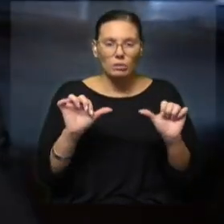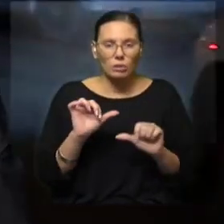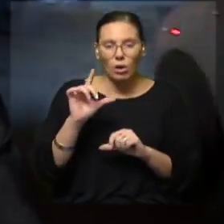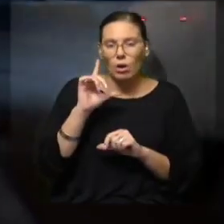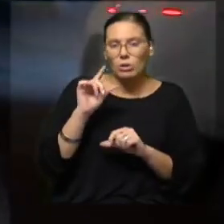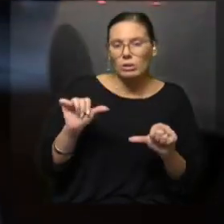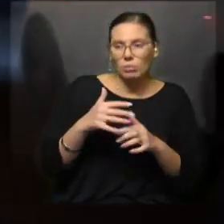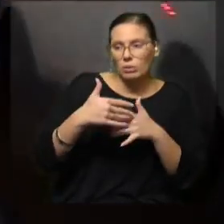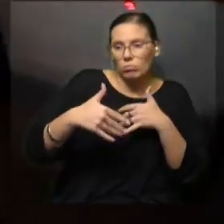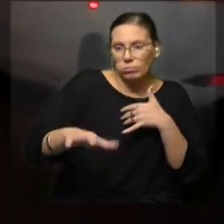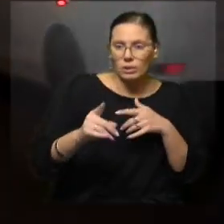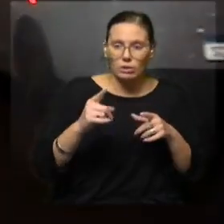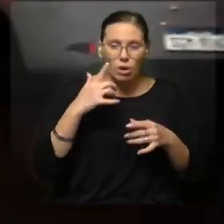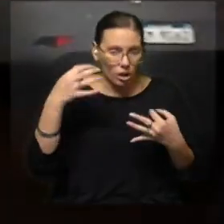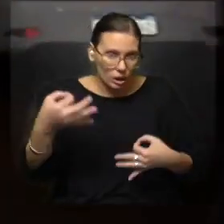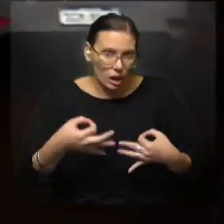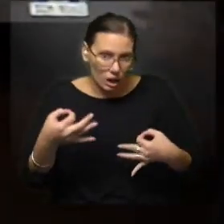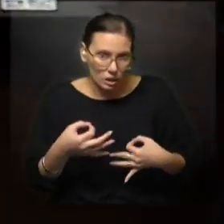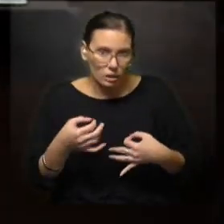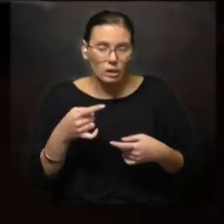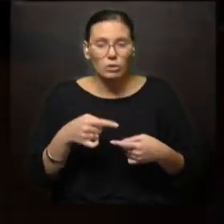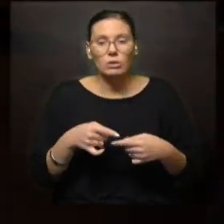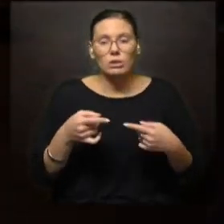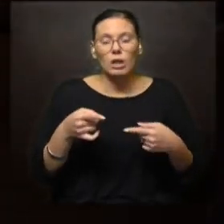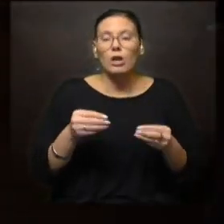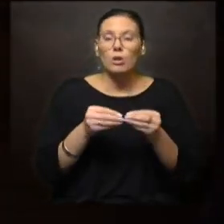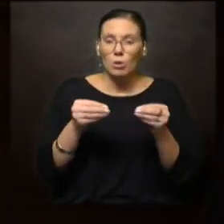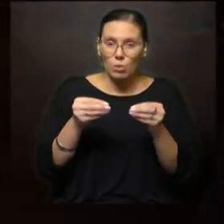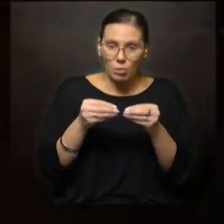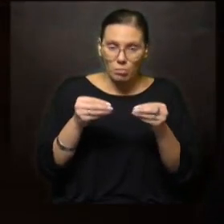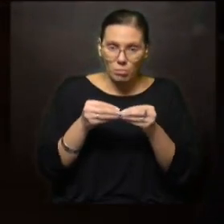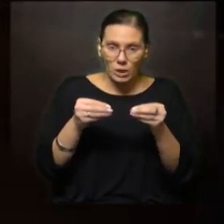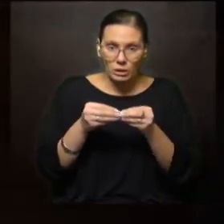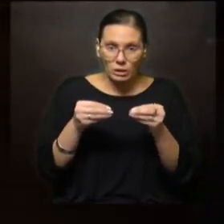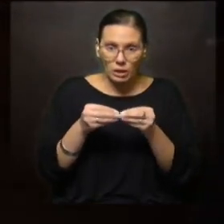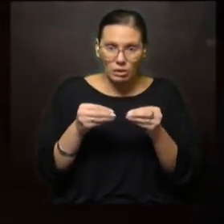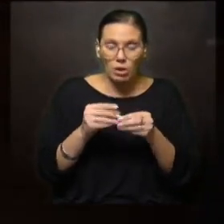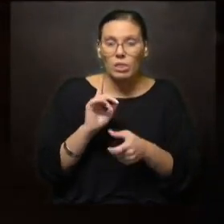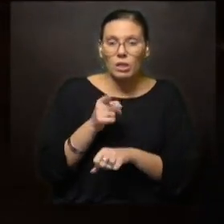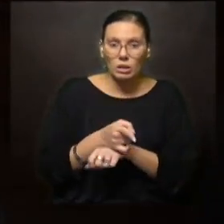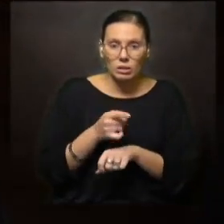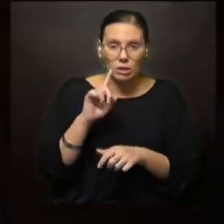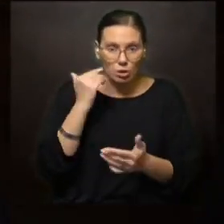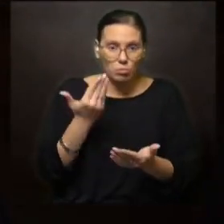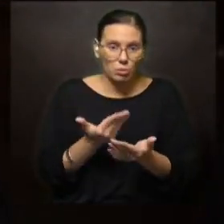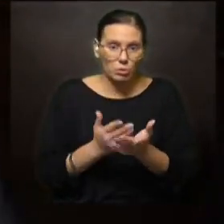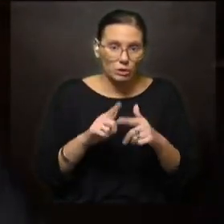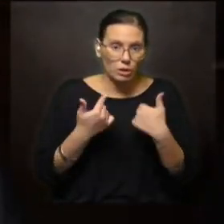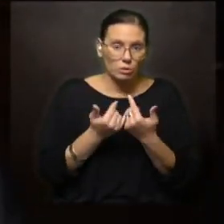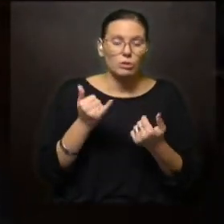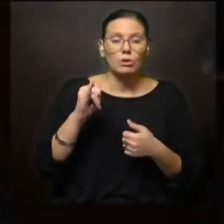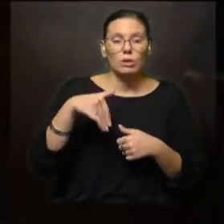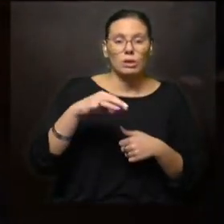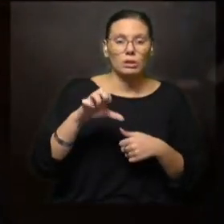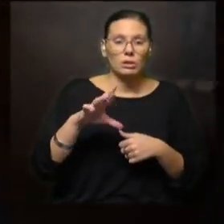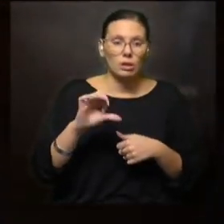sino como la realidad concreta. Entonces, especialmente los compañeros resolvieron hacer esta iniciativa y nosotros como Intersocial nos